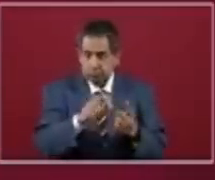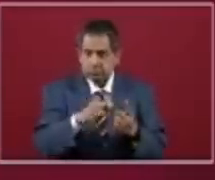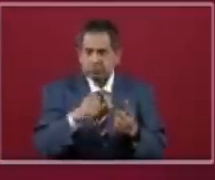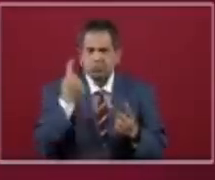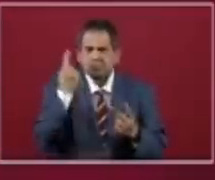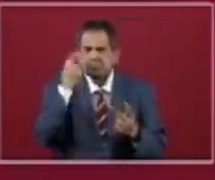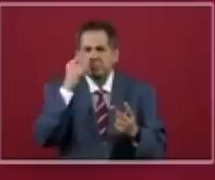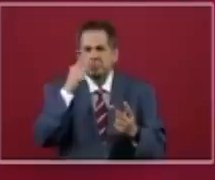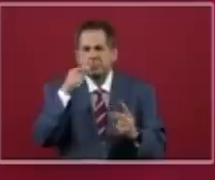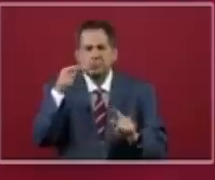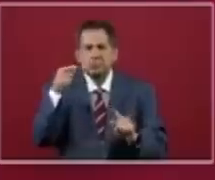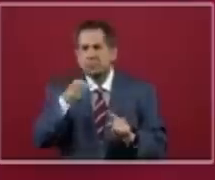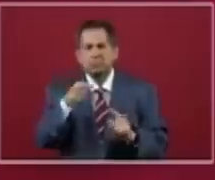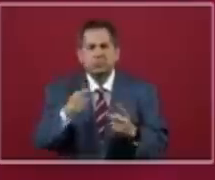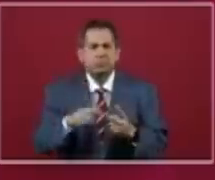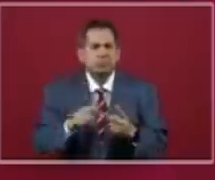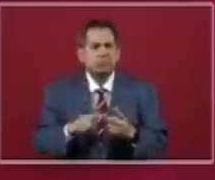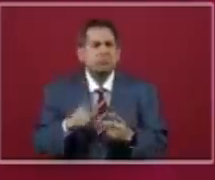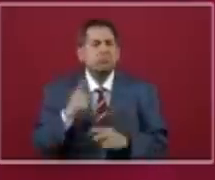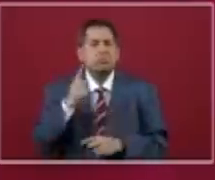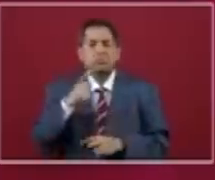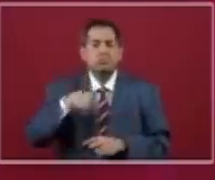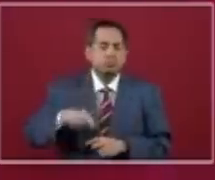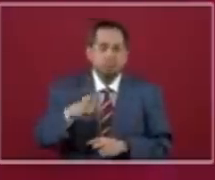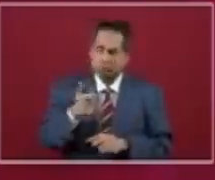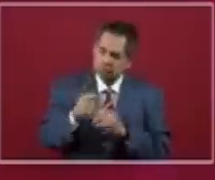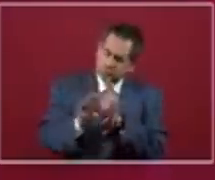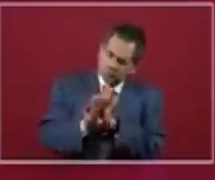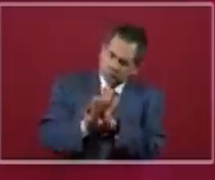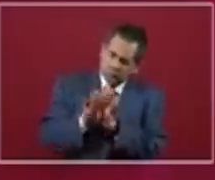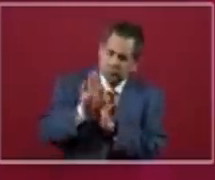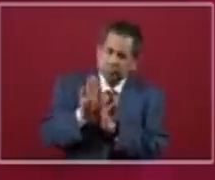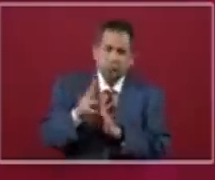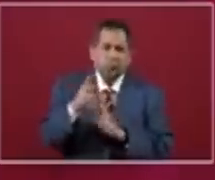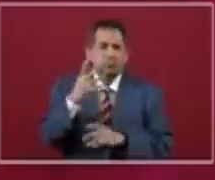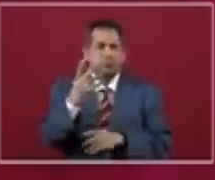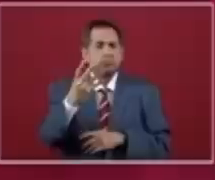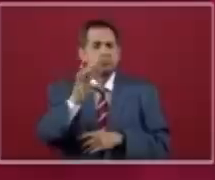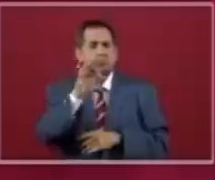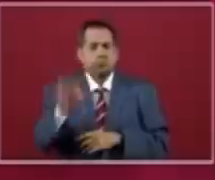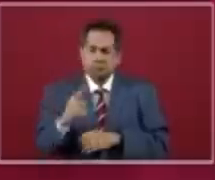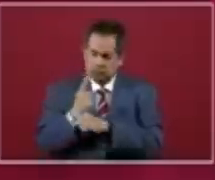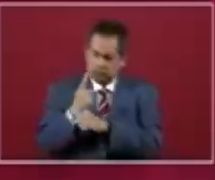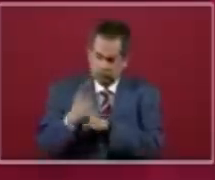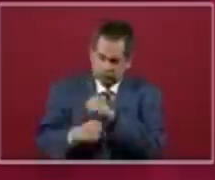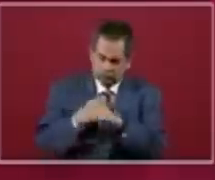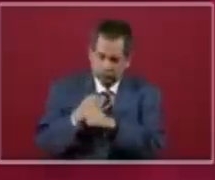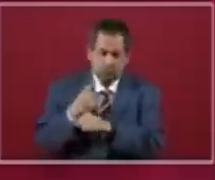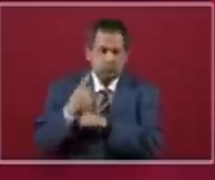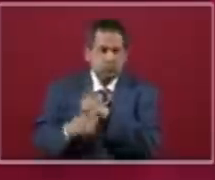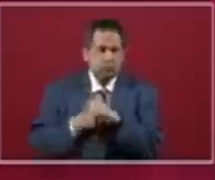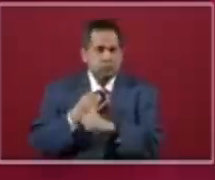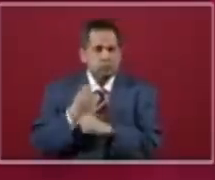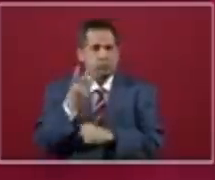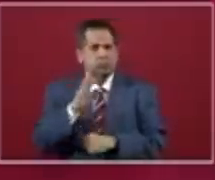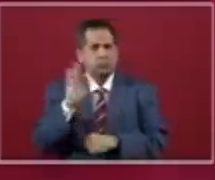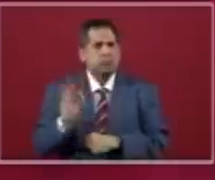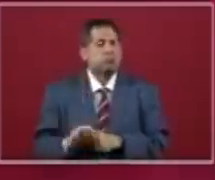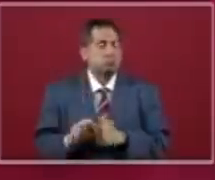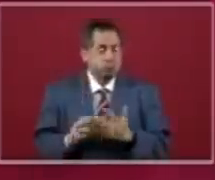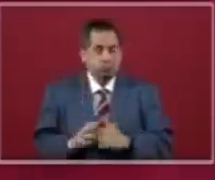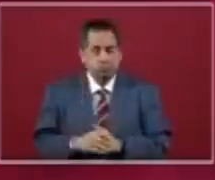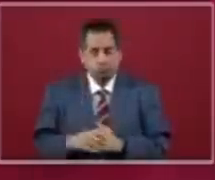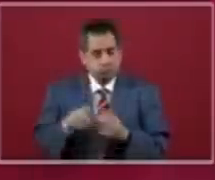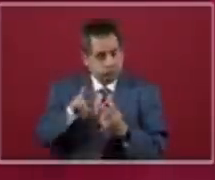para que podamos crecer al 4% anual. Y